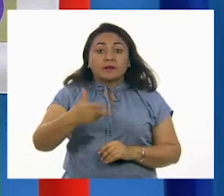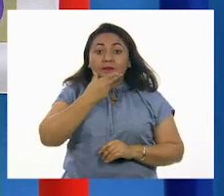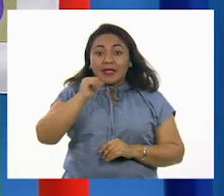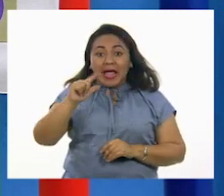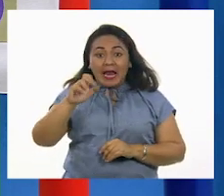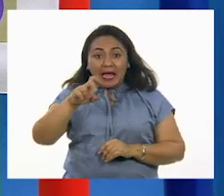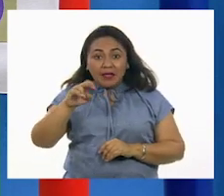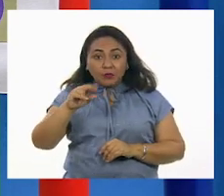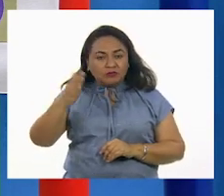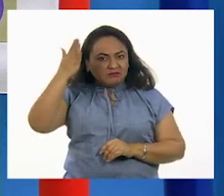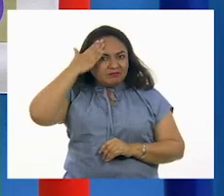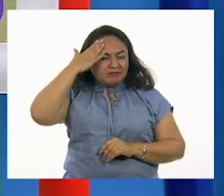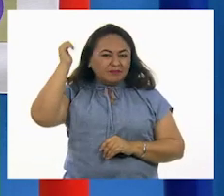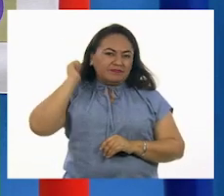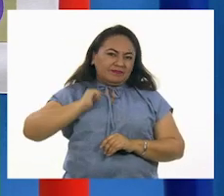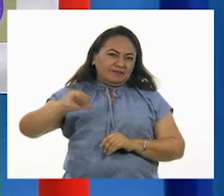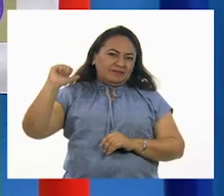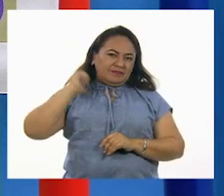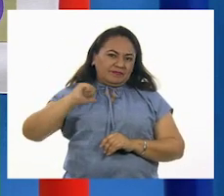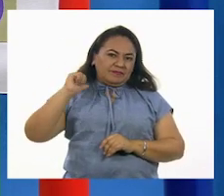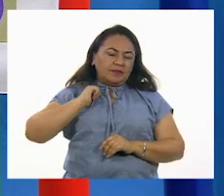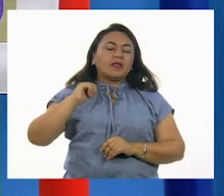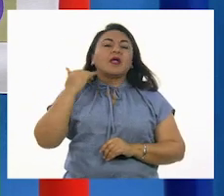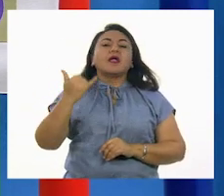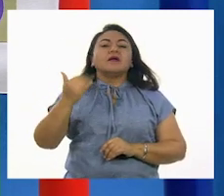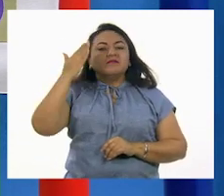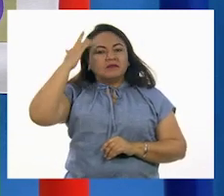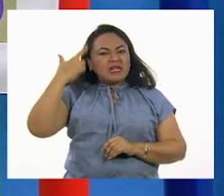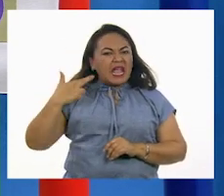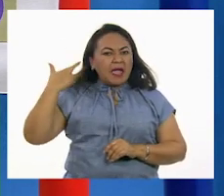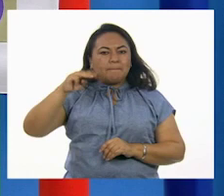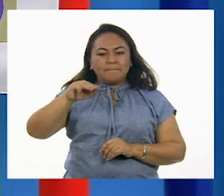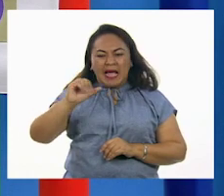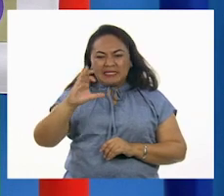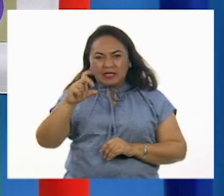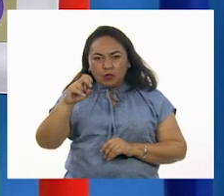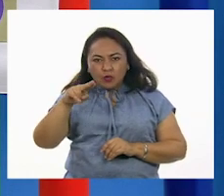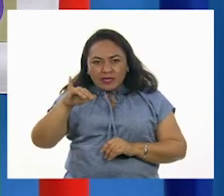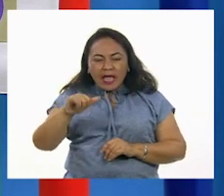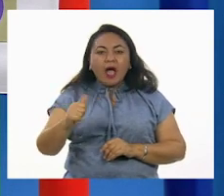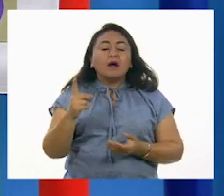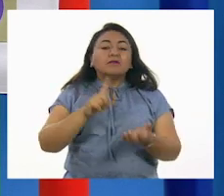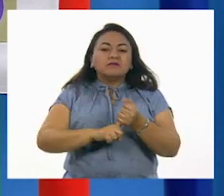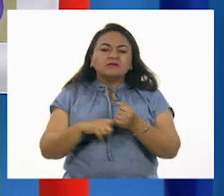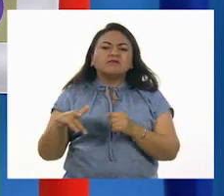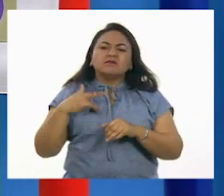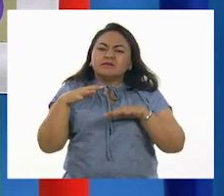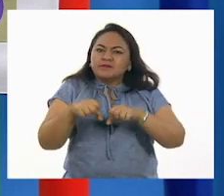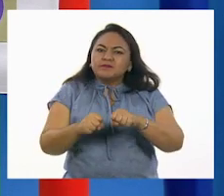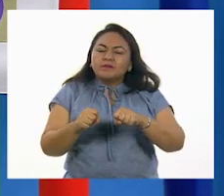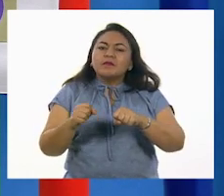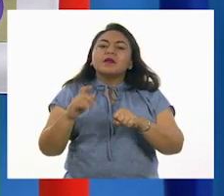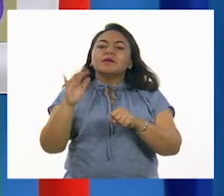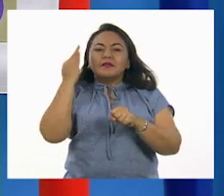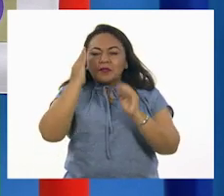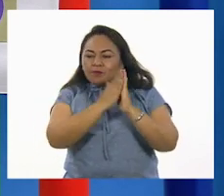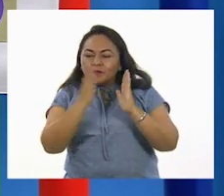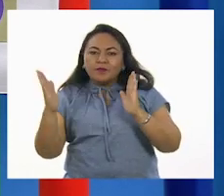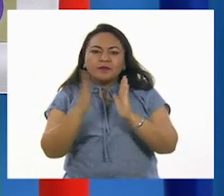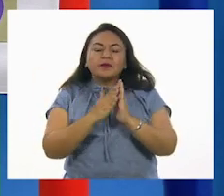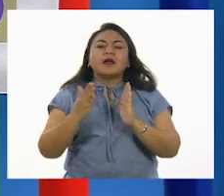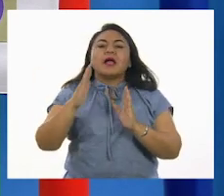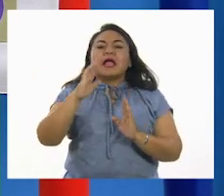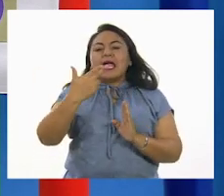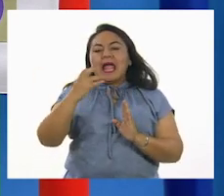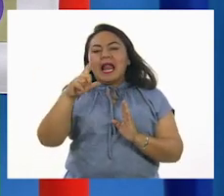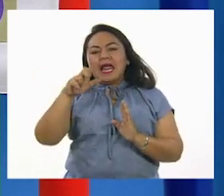mundo antiguo, rey de Macedonia, conquistador y expansionista por gusto y convicción, difusor de la cultura helenística, estratega